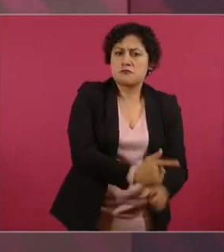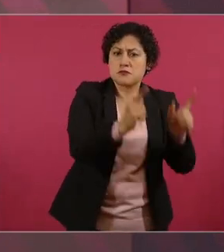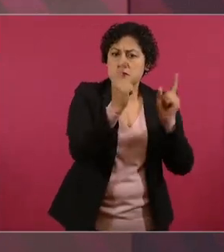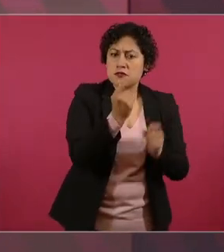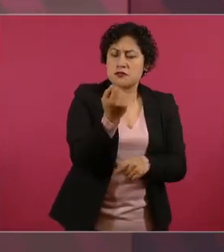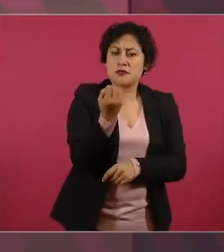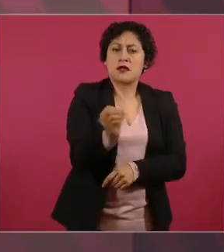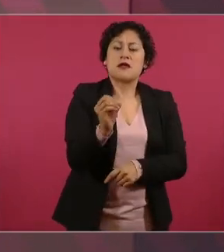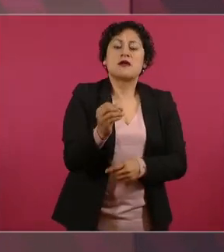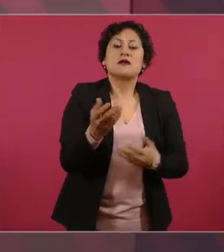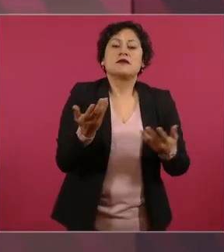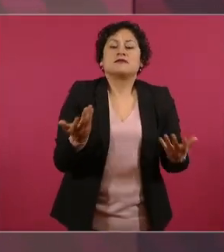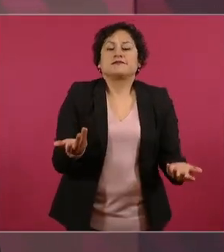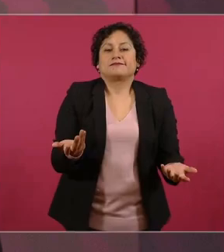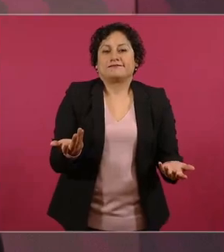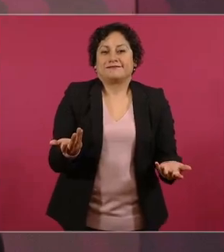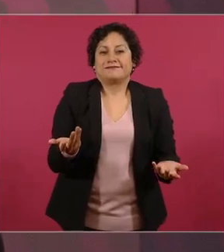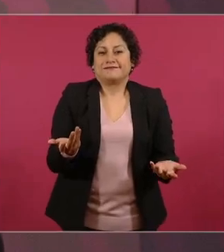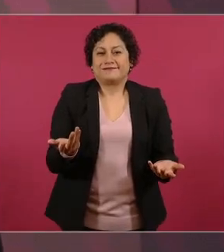Entonces, cuando uno sabe eso,